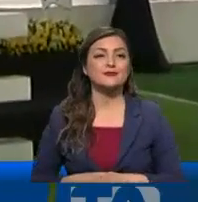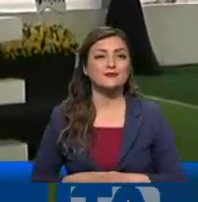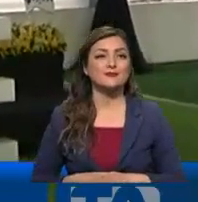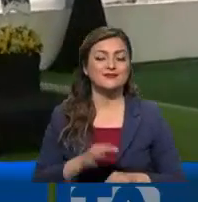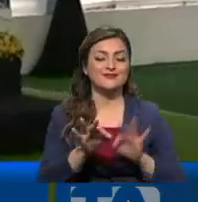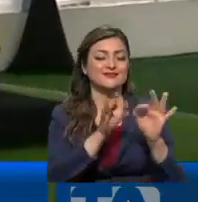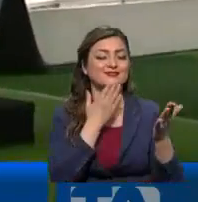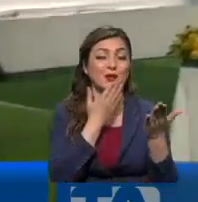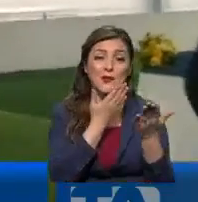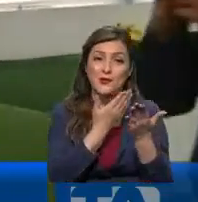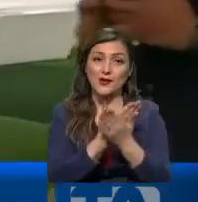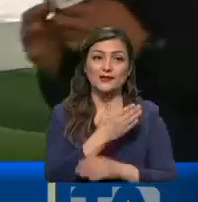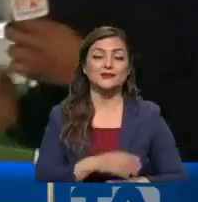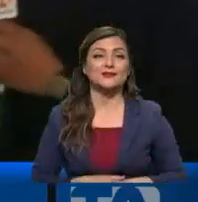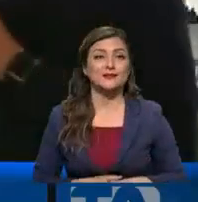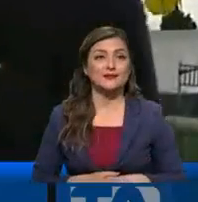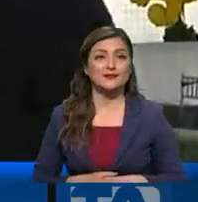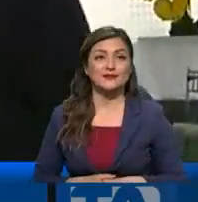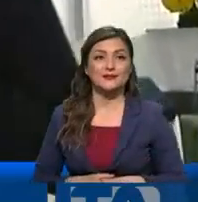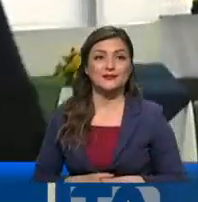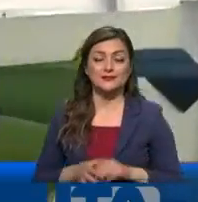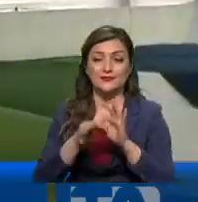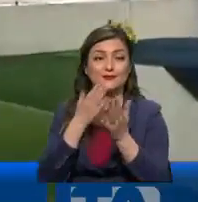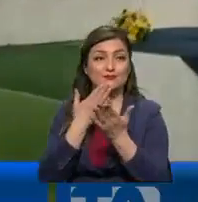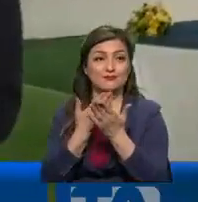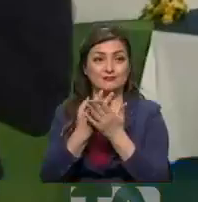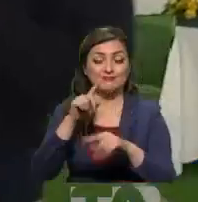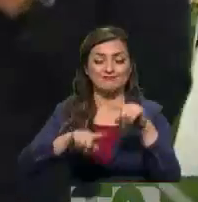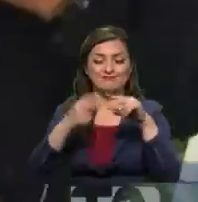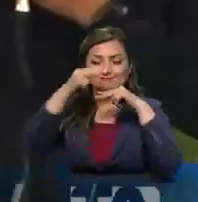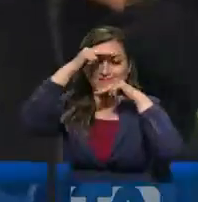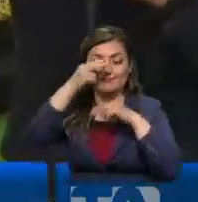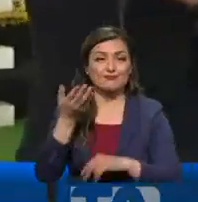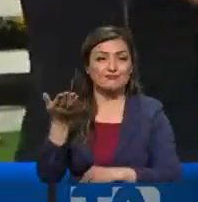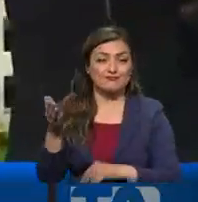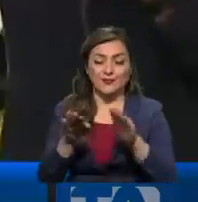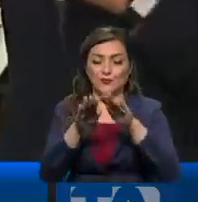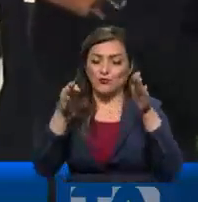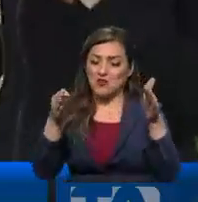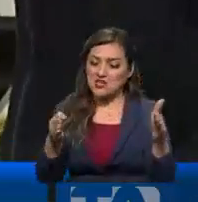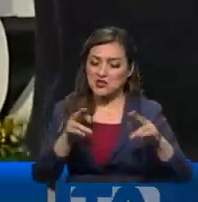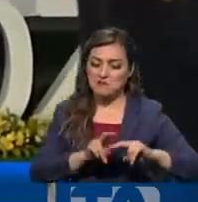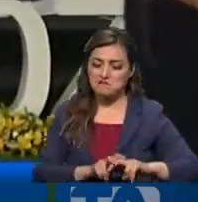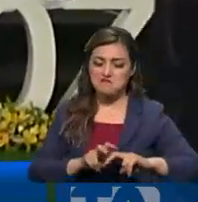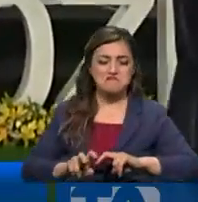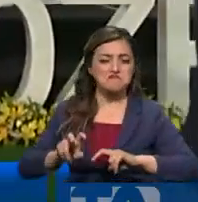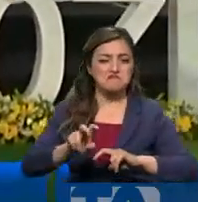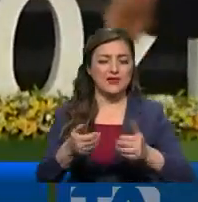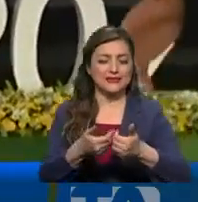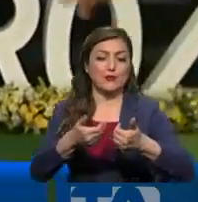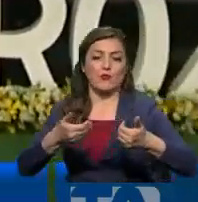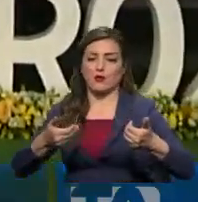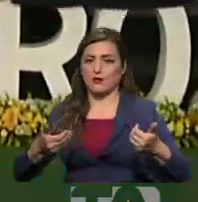José Antonio, muchísimas gracias, compañeras, amigos televidentes en estudios. Como vemos, ya están las mesas casi listas, están